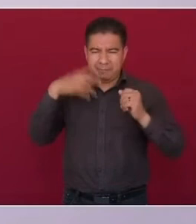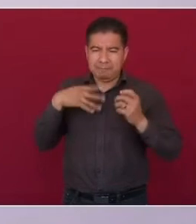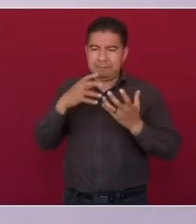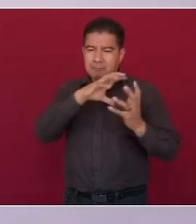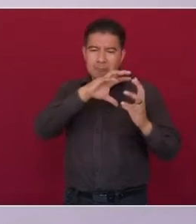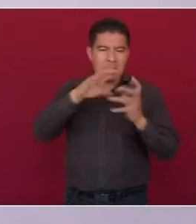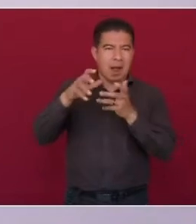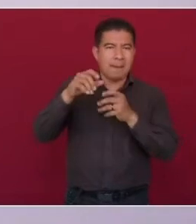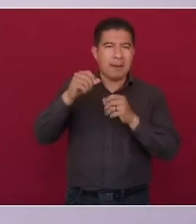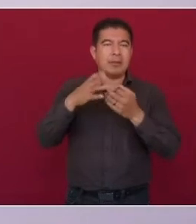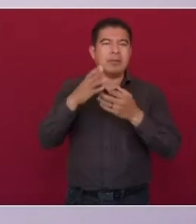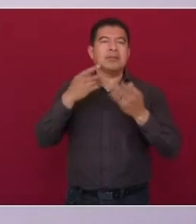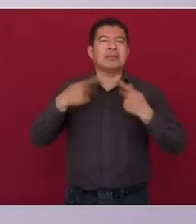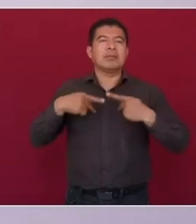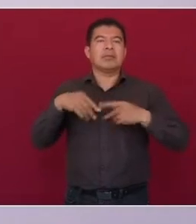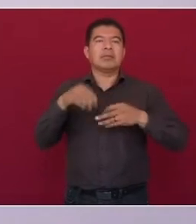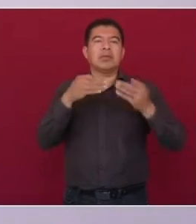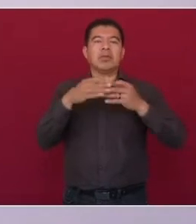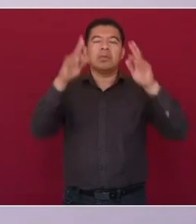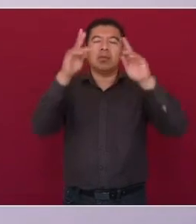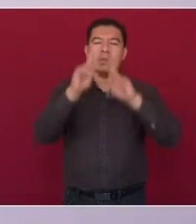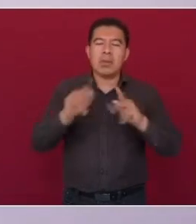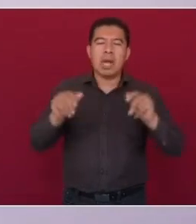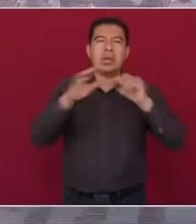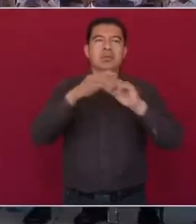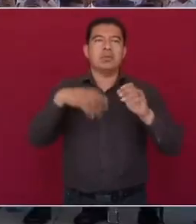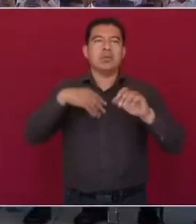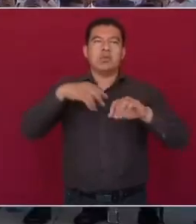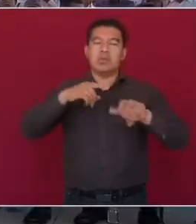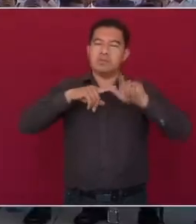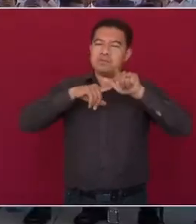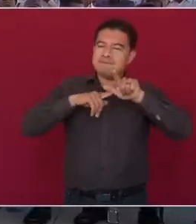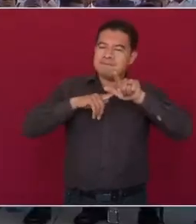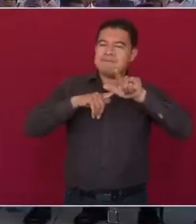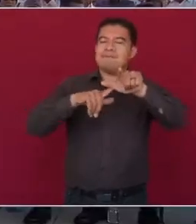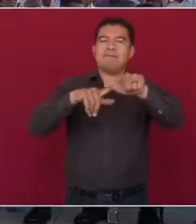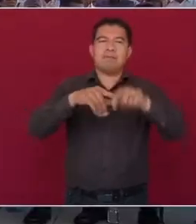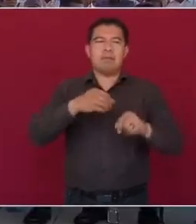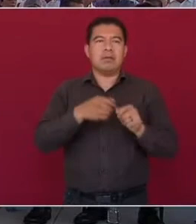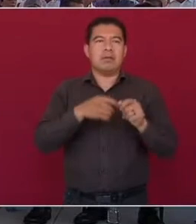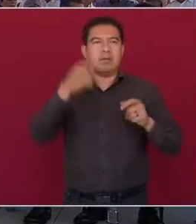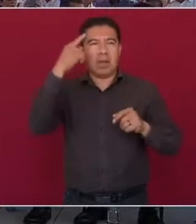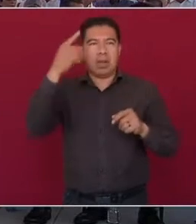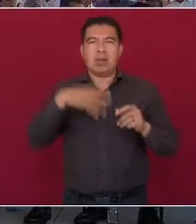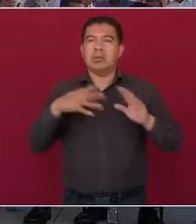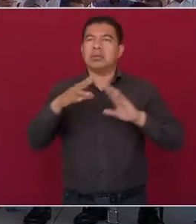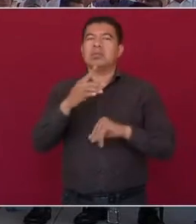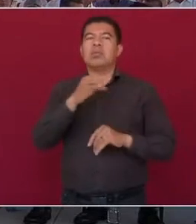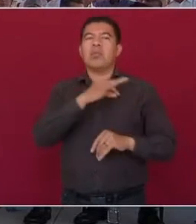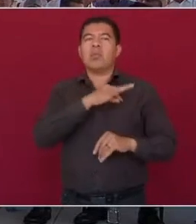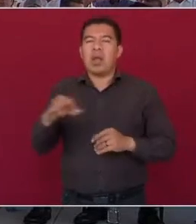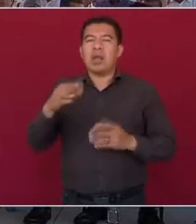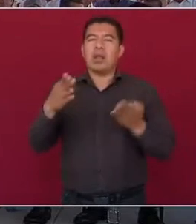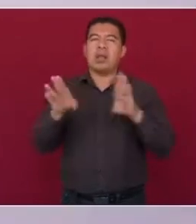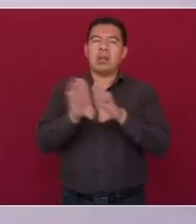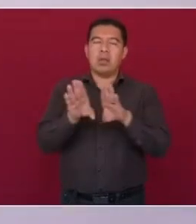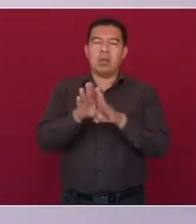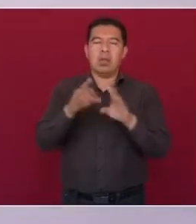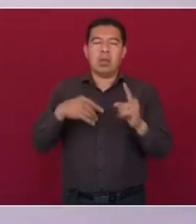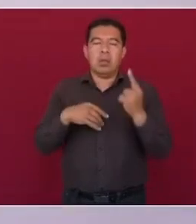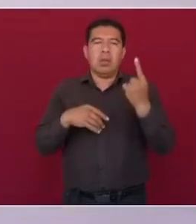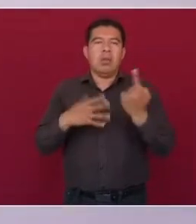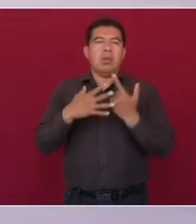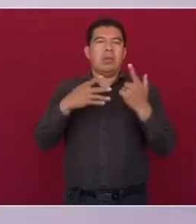pacífica y duradera, solo es posible con un programa social